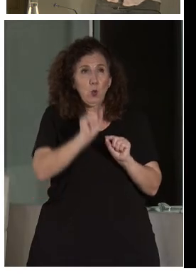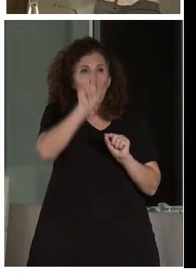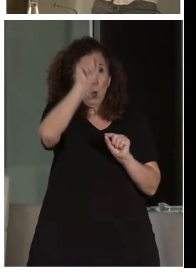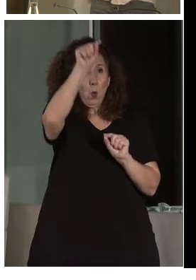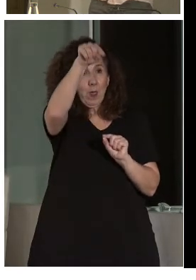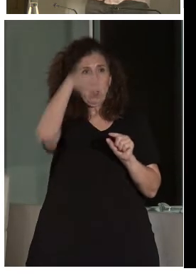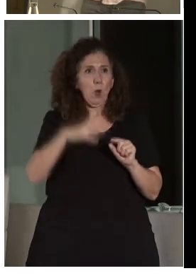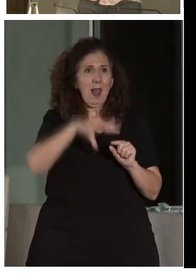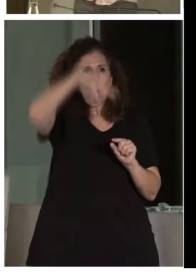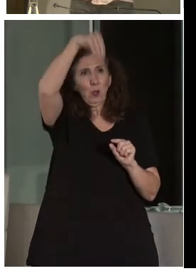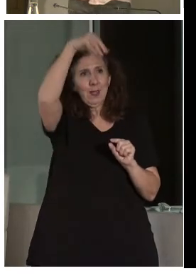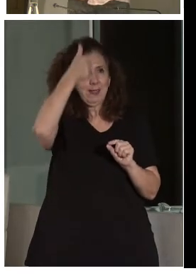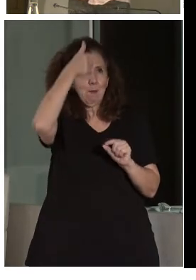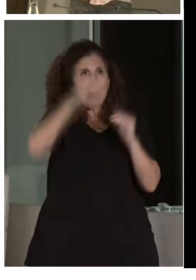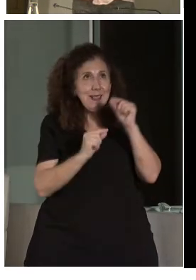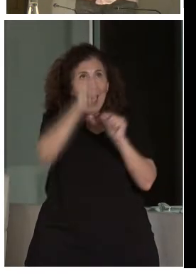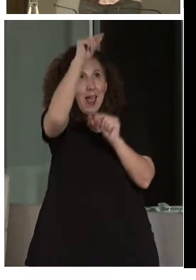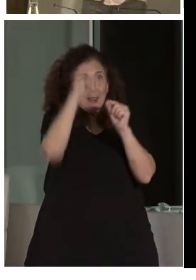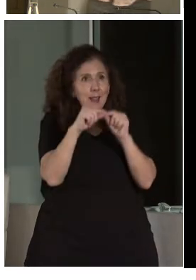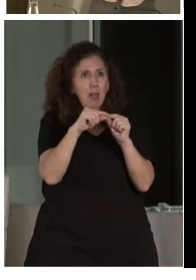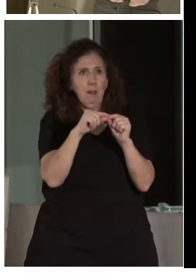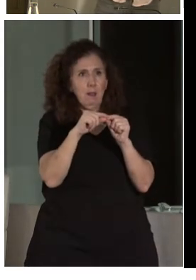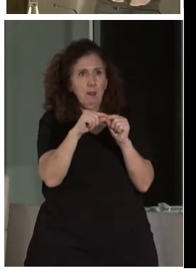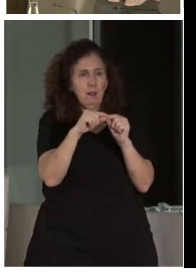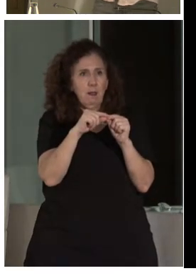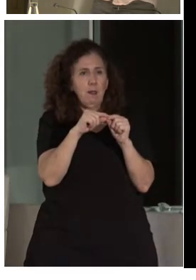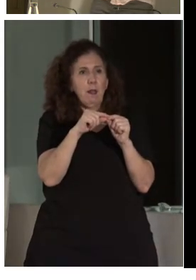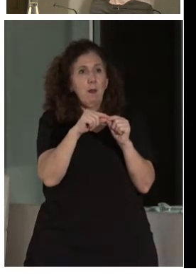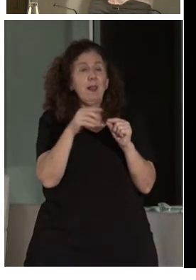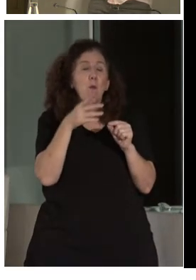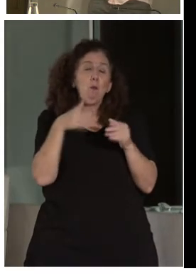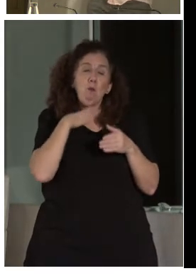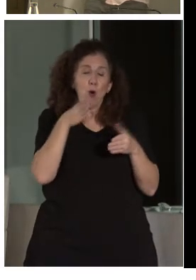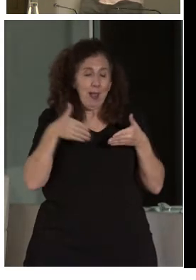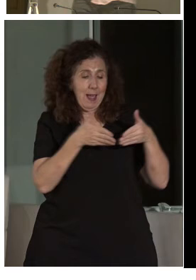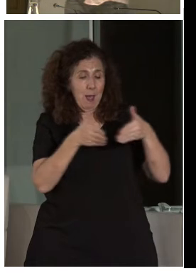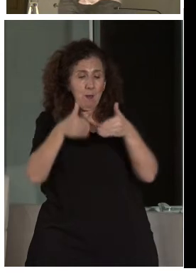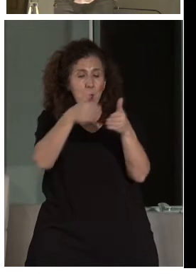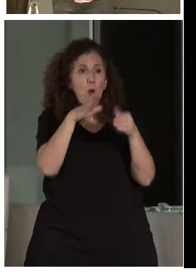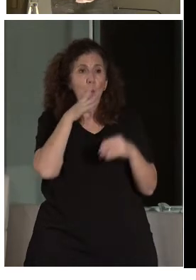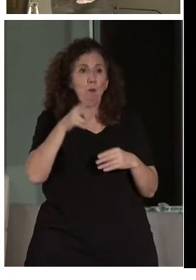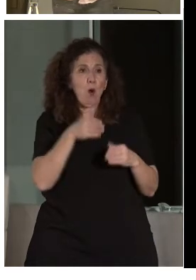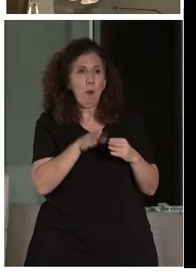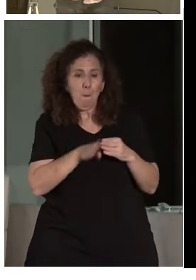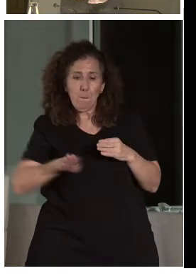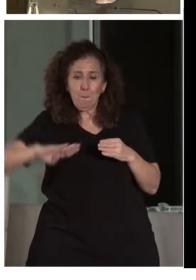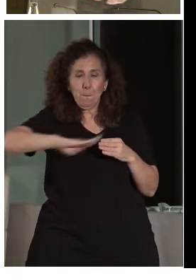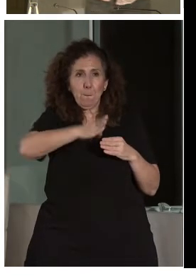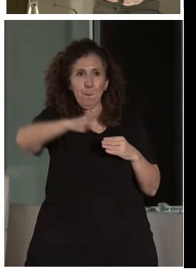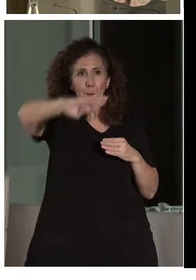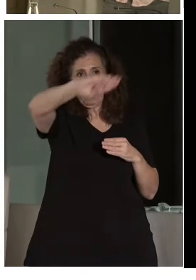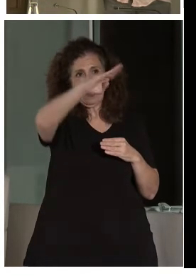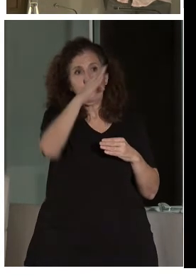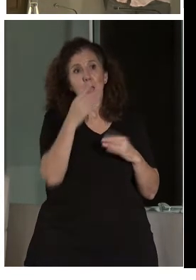isla, por camino y por sendero, por camino y por pista, pero luego subir, veis, hay escaleras. Esto, desde luego, el parque no lo